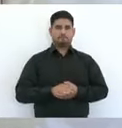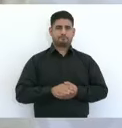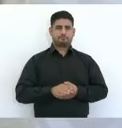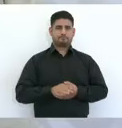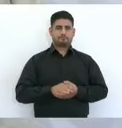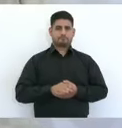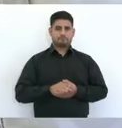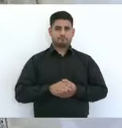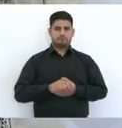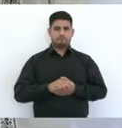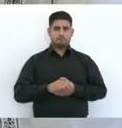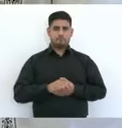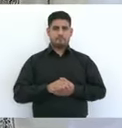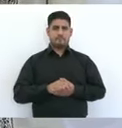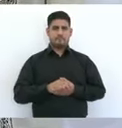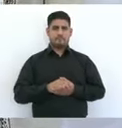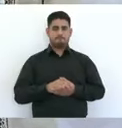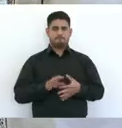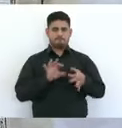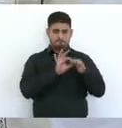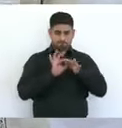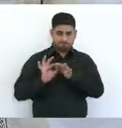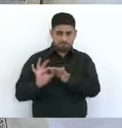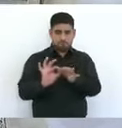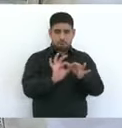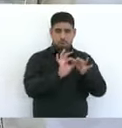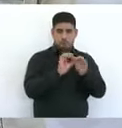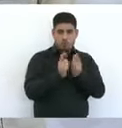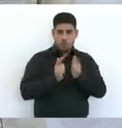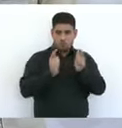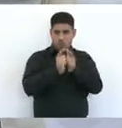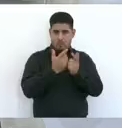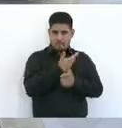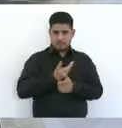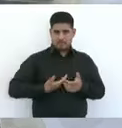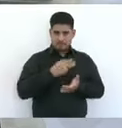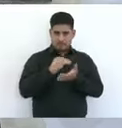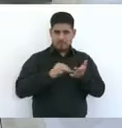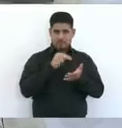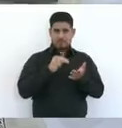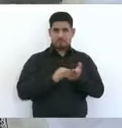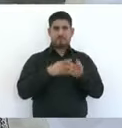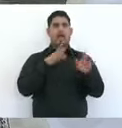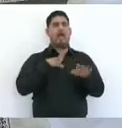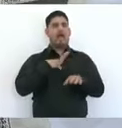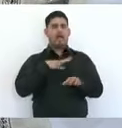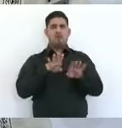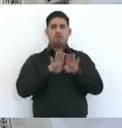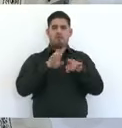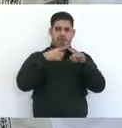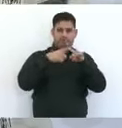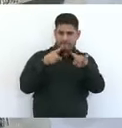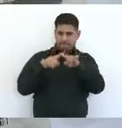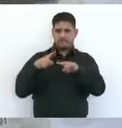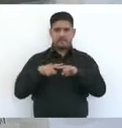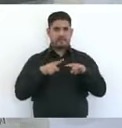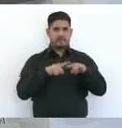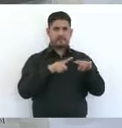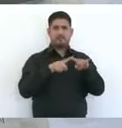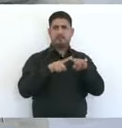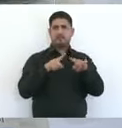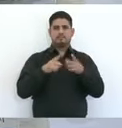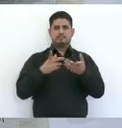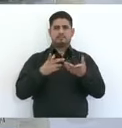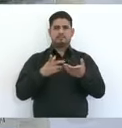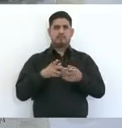la filiación política de este grupo de presidentes tiene diferentes orígenes partidarios, pero